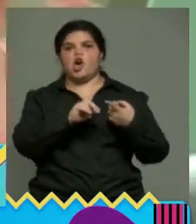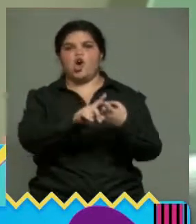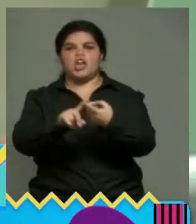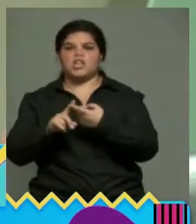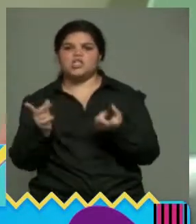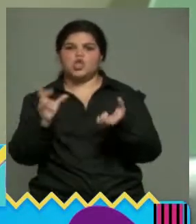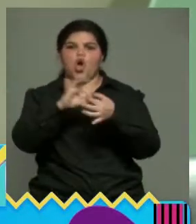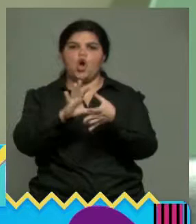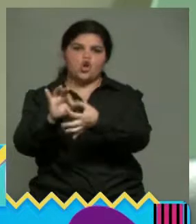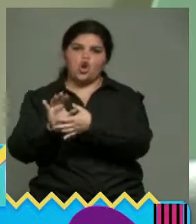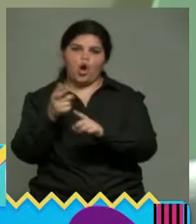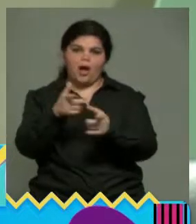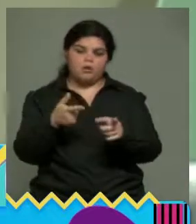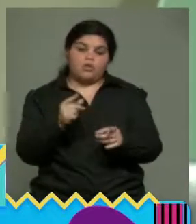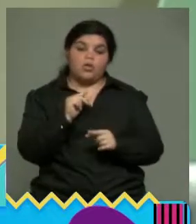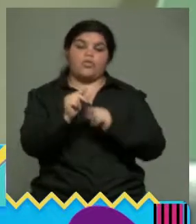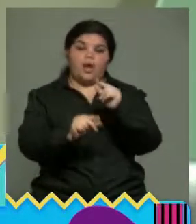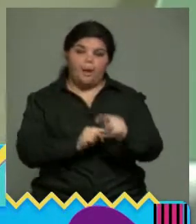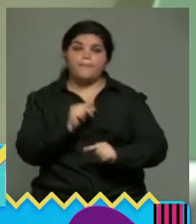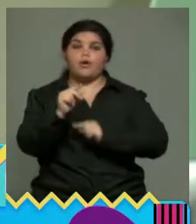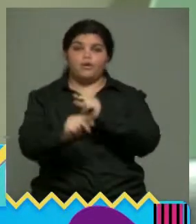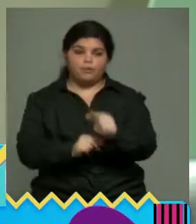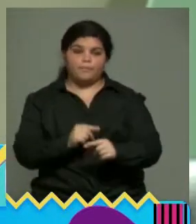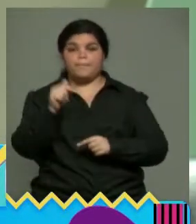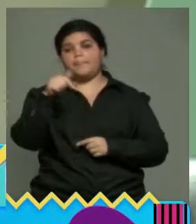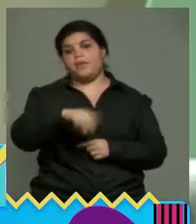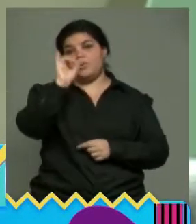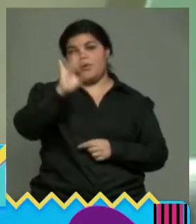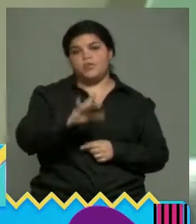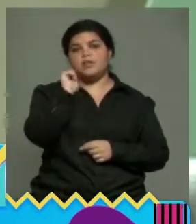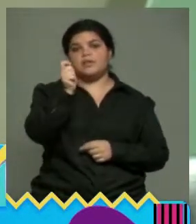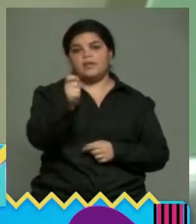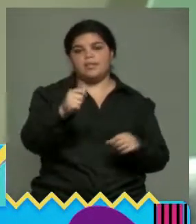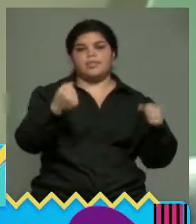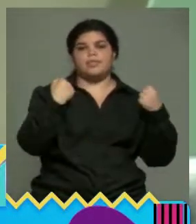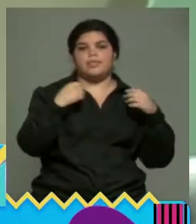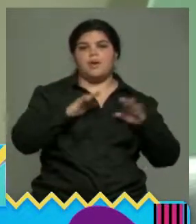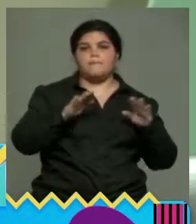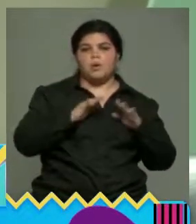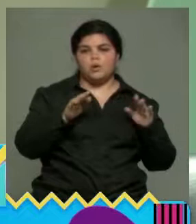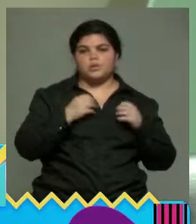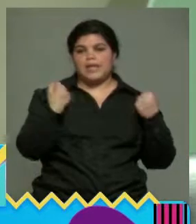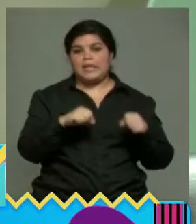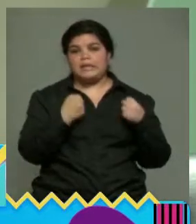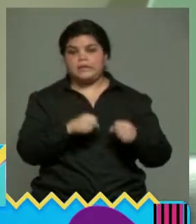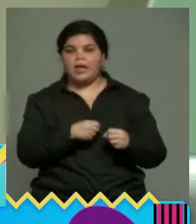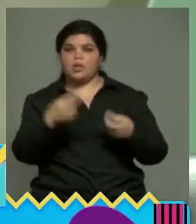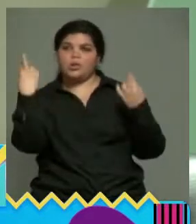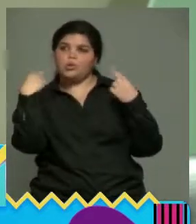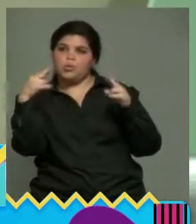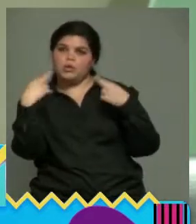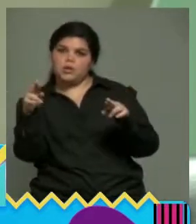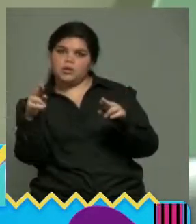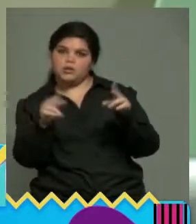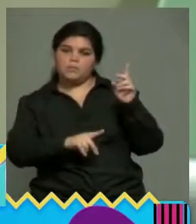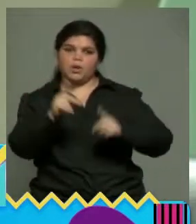van usando. En este momento la usa el deportista, la usa el turista, pero cuando el que va a trabajar ve que